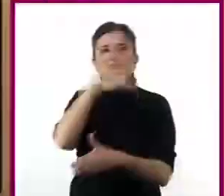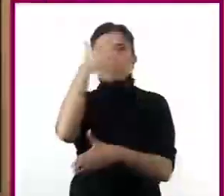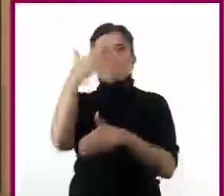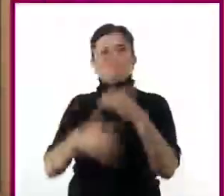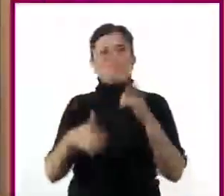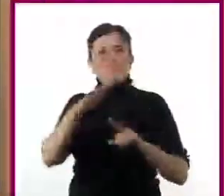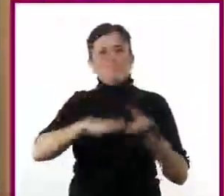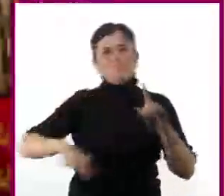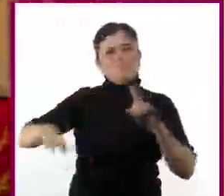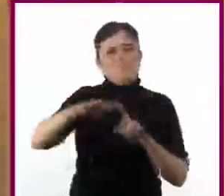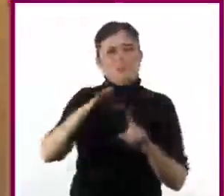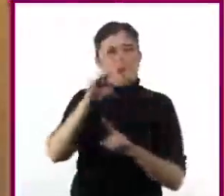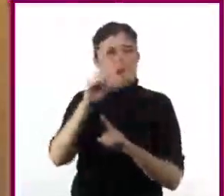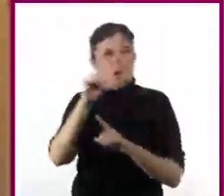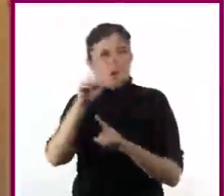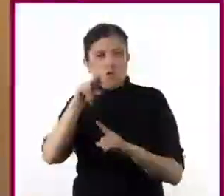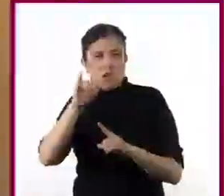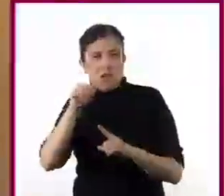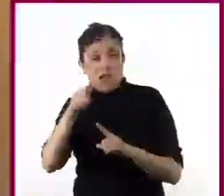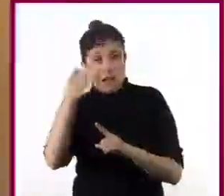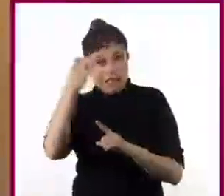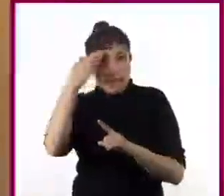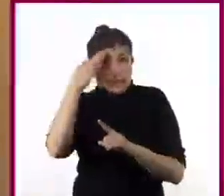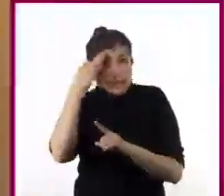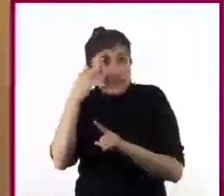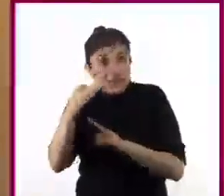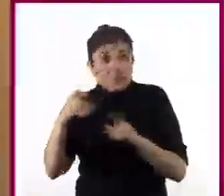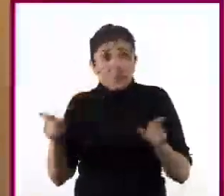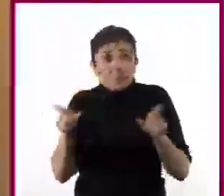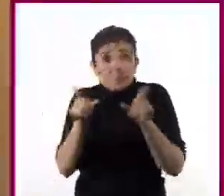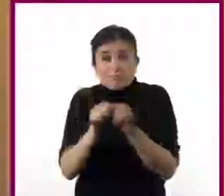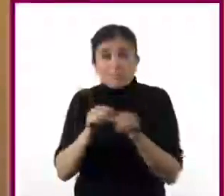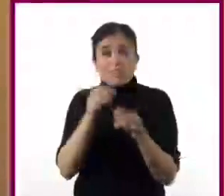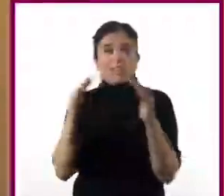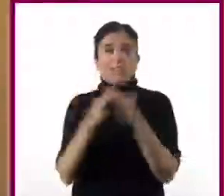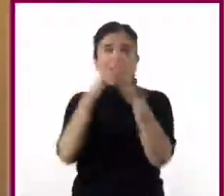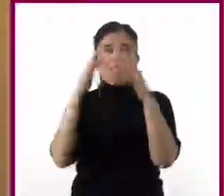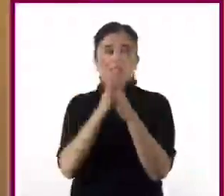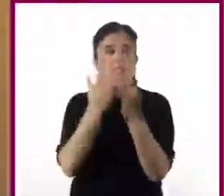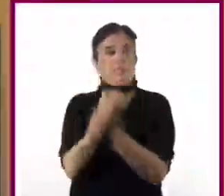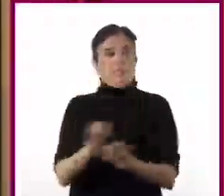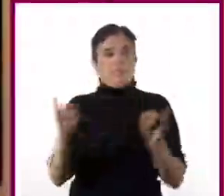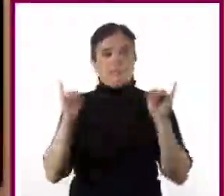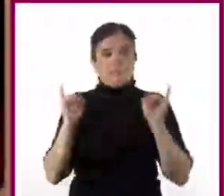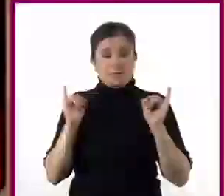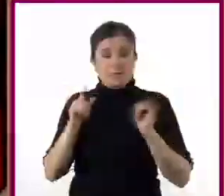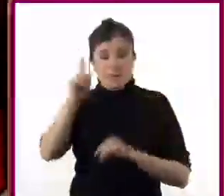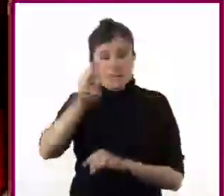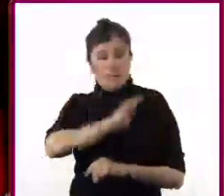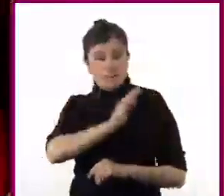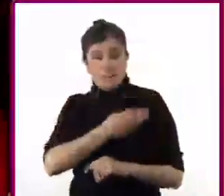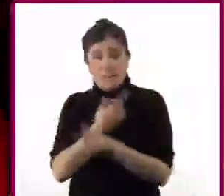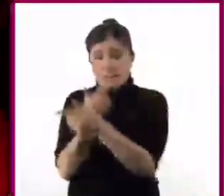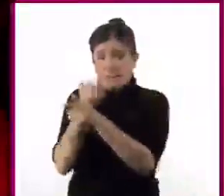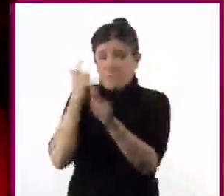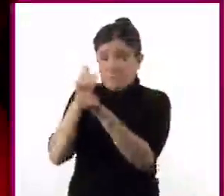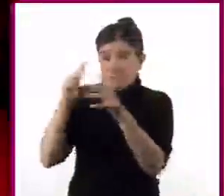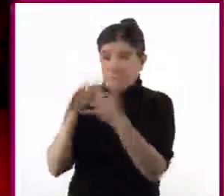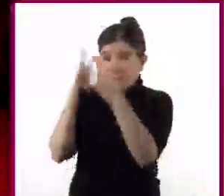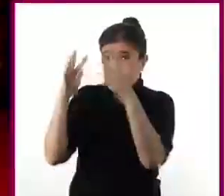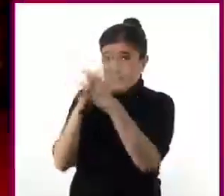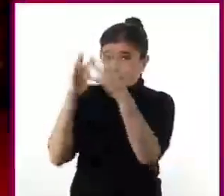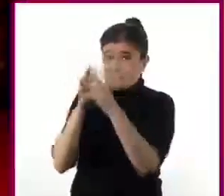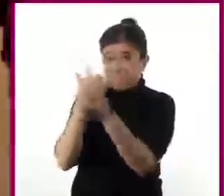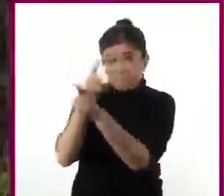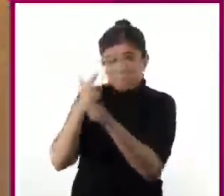periodo colonial y, a un tiempo, el inicio de la Guerra de Independencia. Mientras en España se libraban diversas batallas